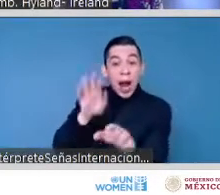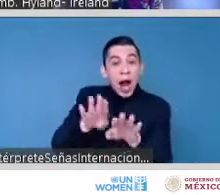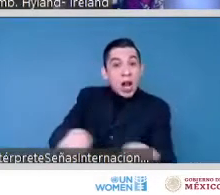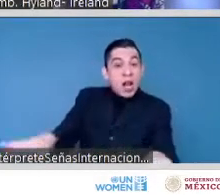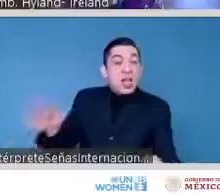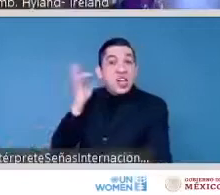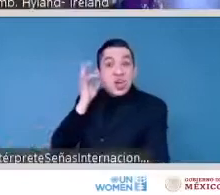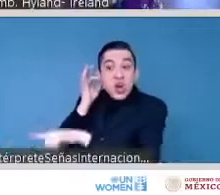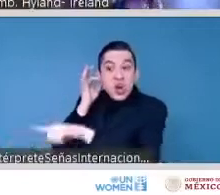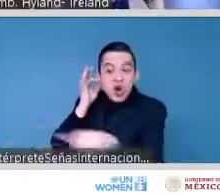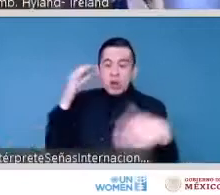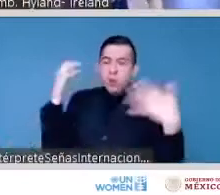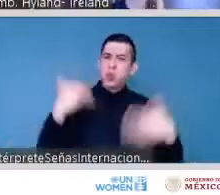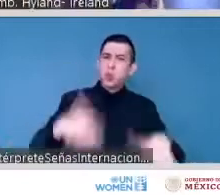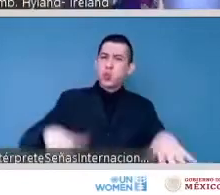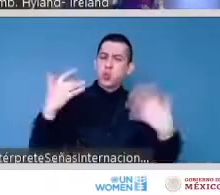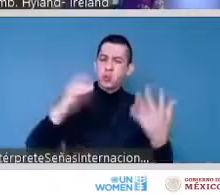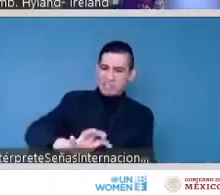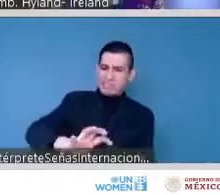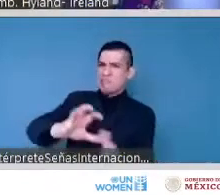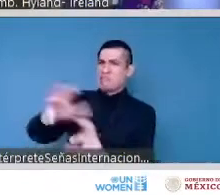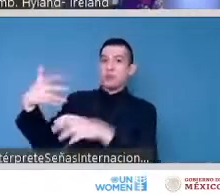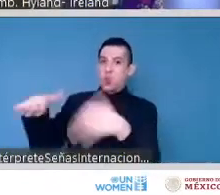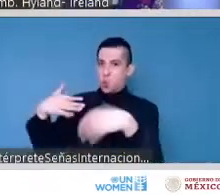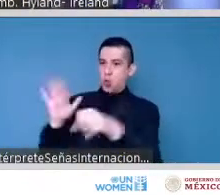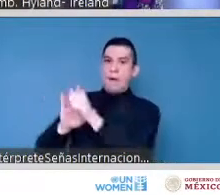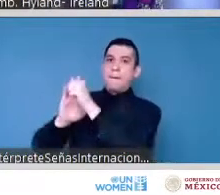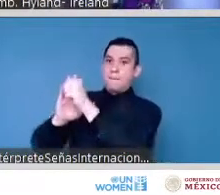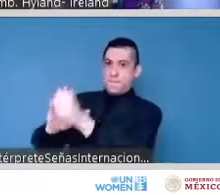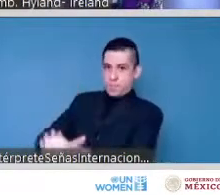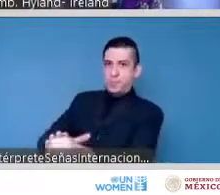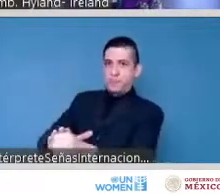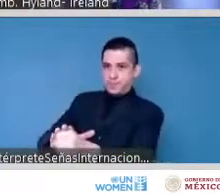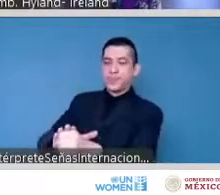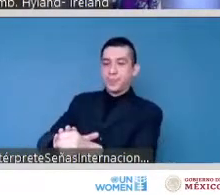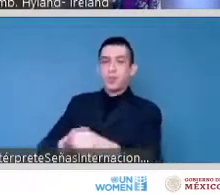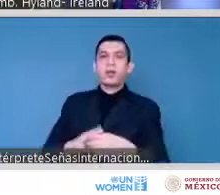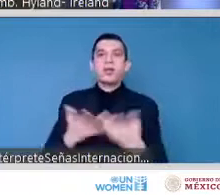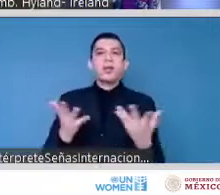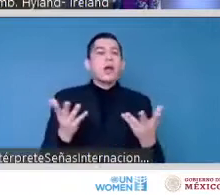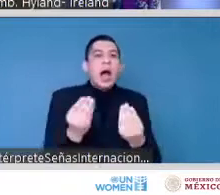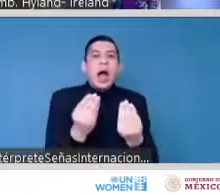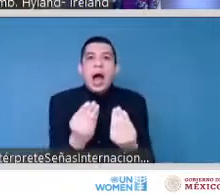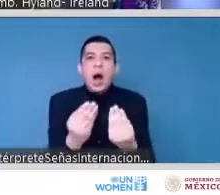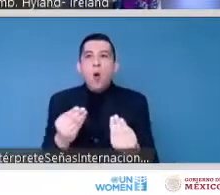también con el tema del abuso y la violencia sexual que viven ellas en esos territorios y sobre todo pues también a las que hacen parte o han reclutado